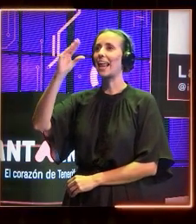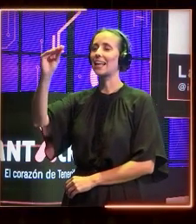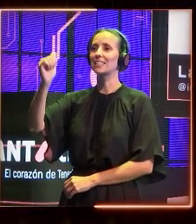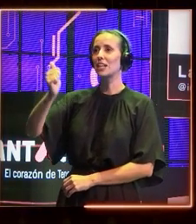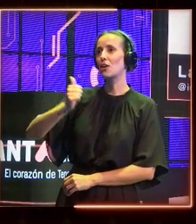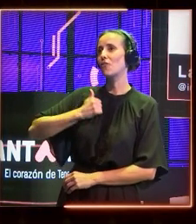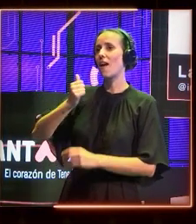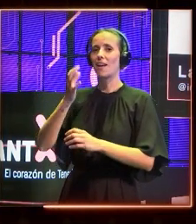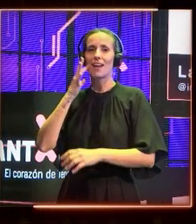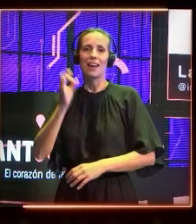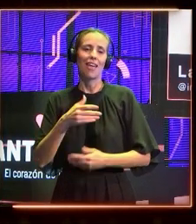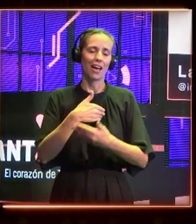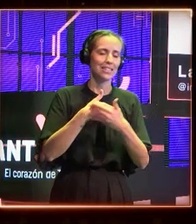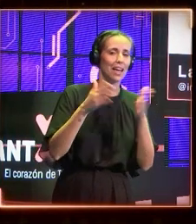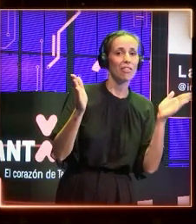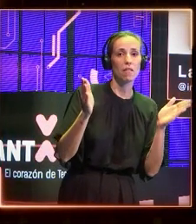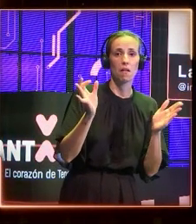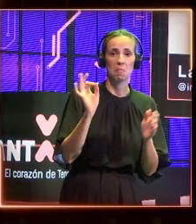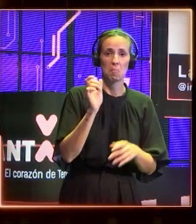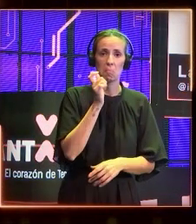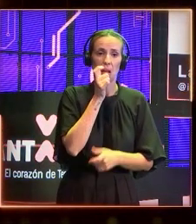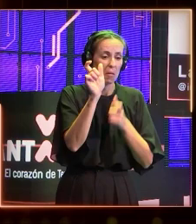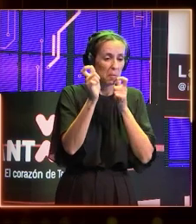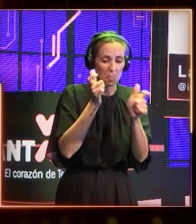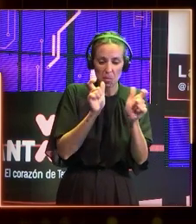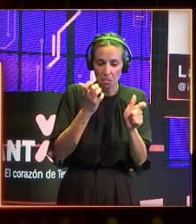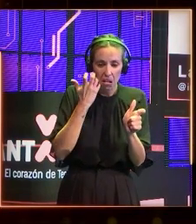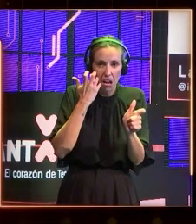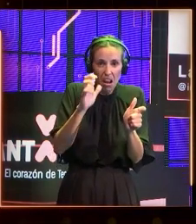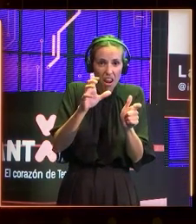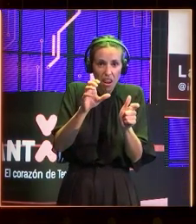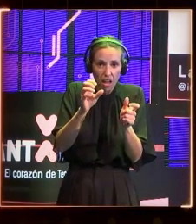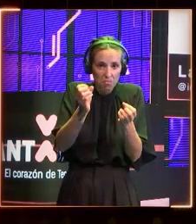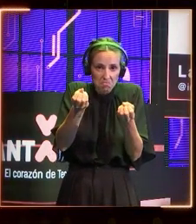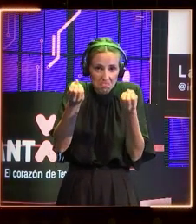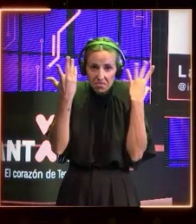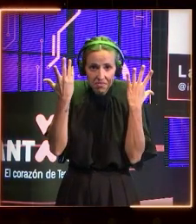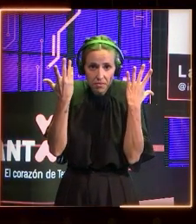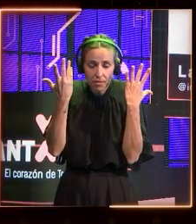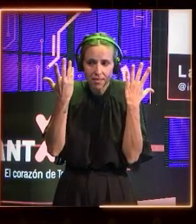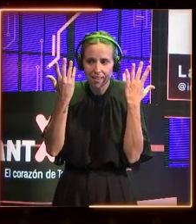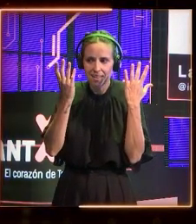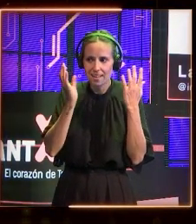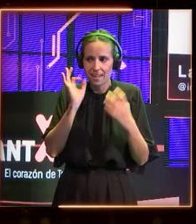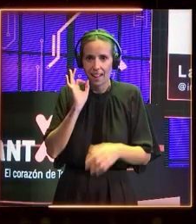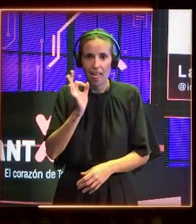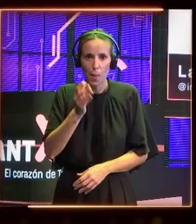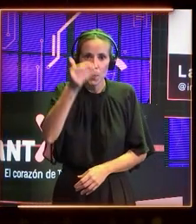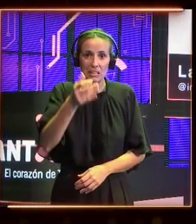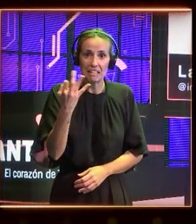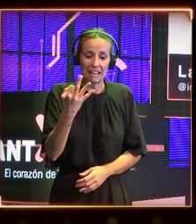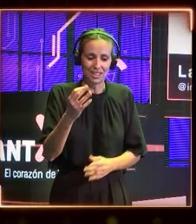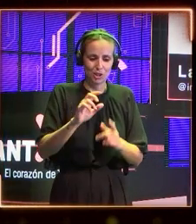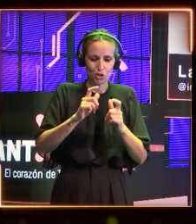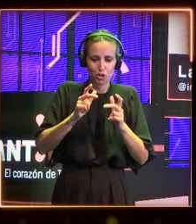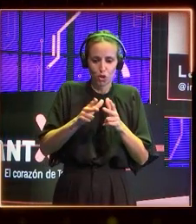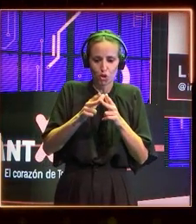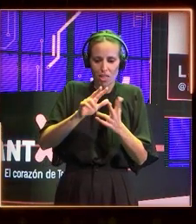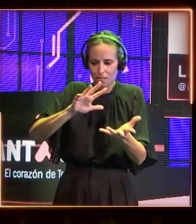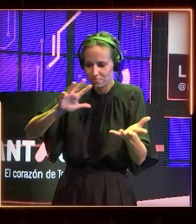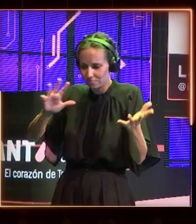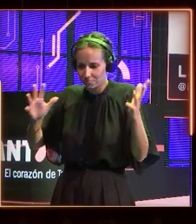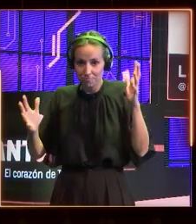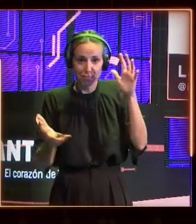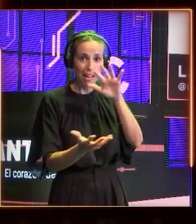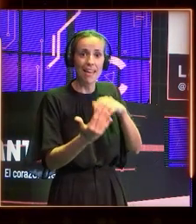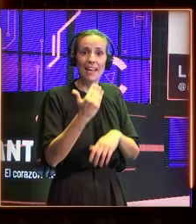extendida de booc de vocablos que no entendemos cuando lo realmente importante es la transformación social que están provocando todas estas